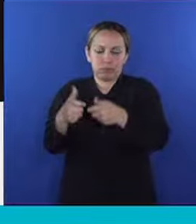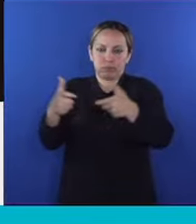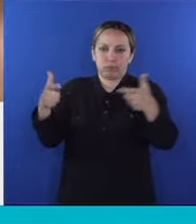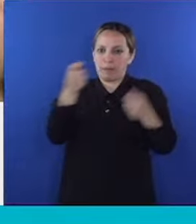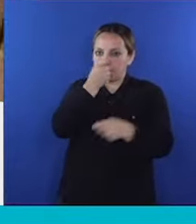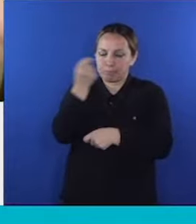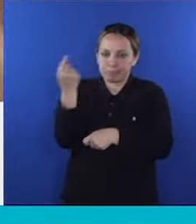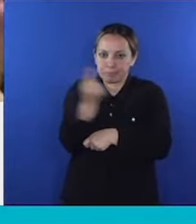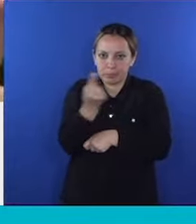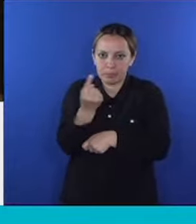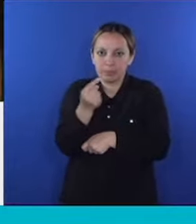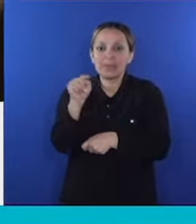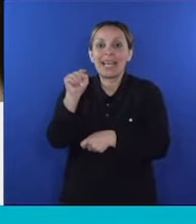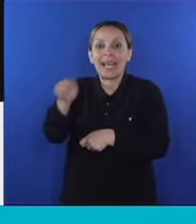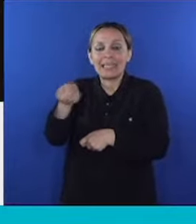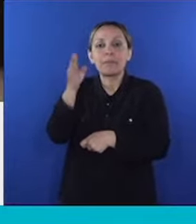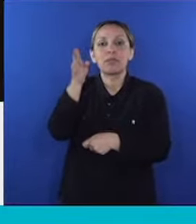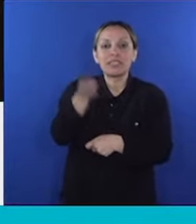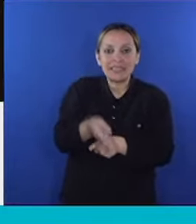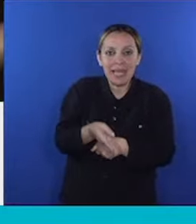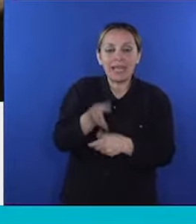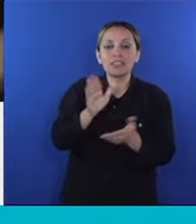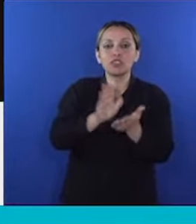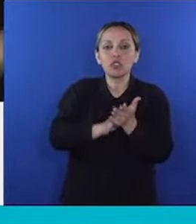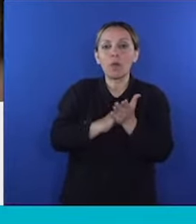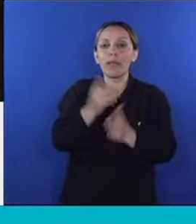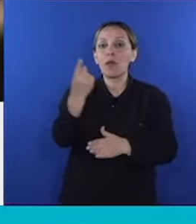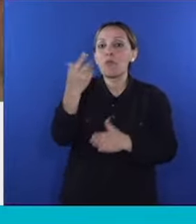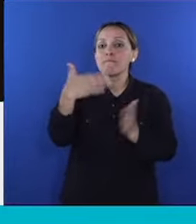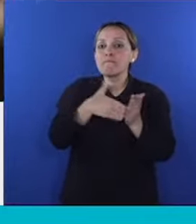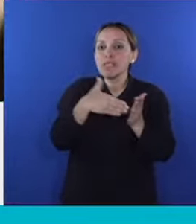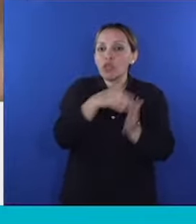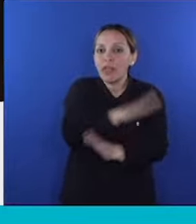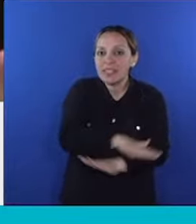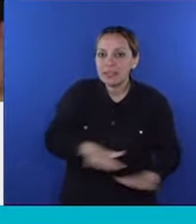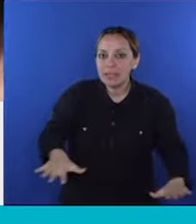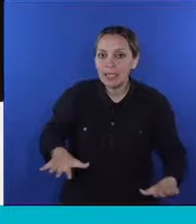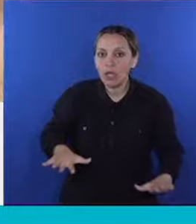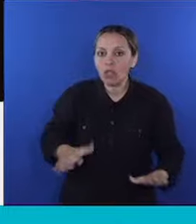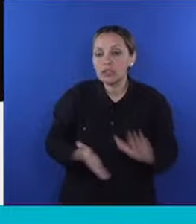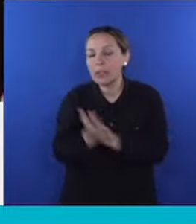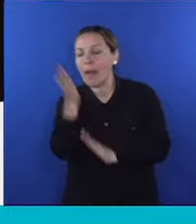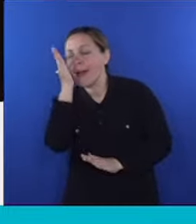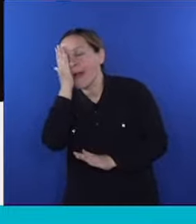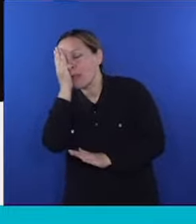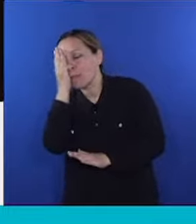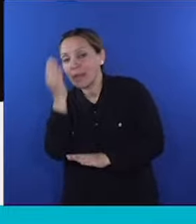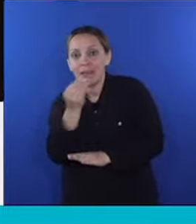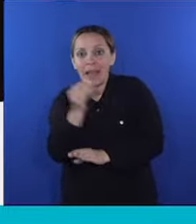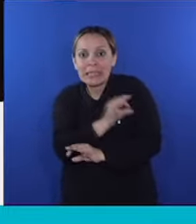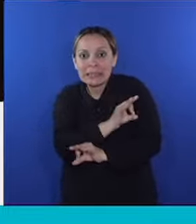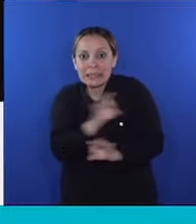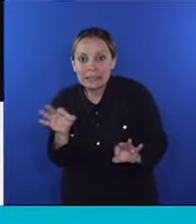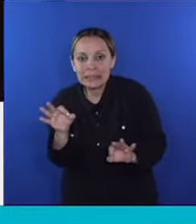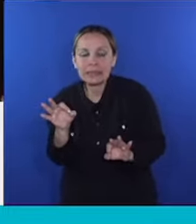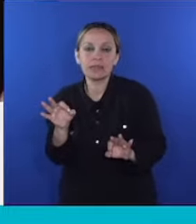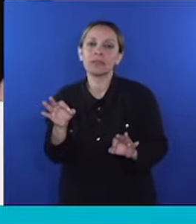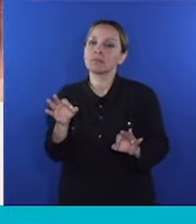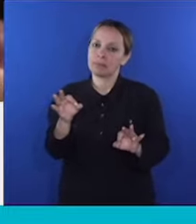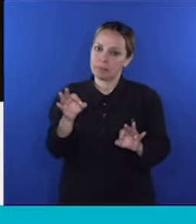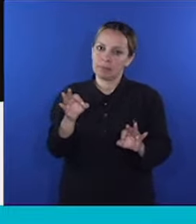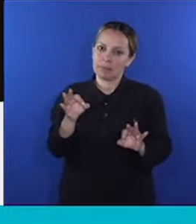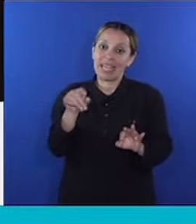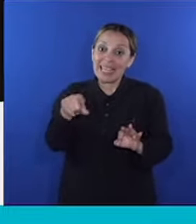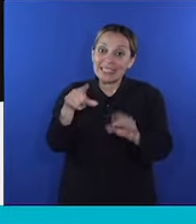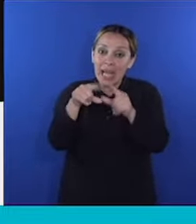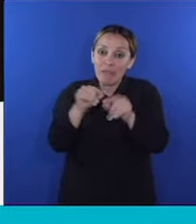indigencia este dato del millón de niños en todo el país que se van a dormir sin cenar eh No no se